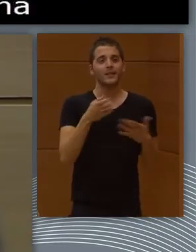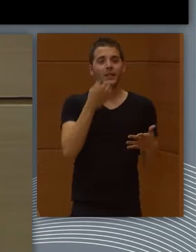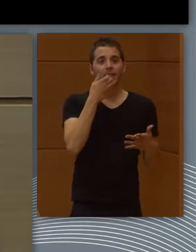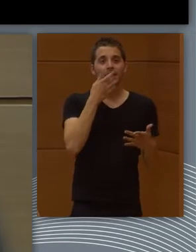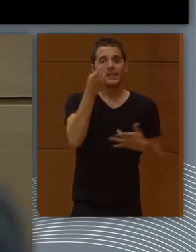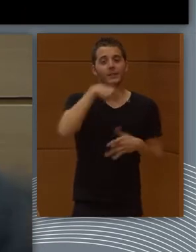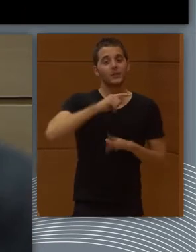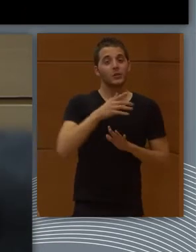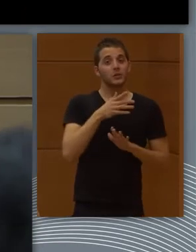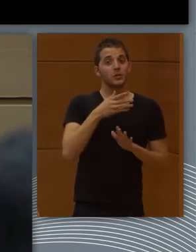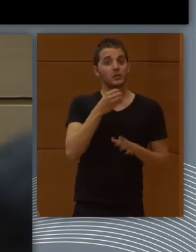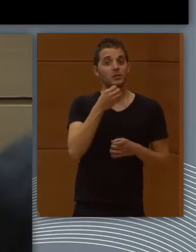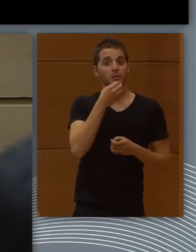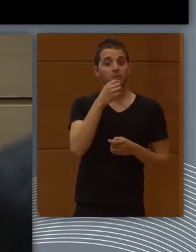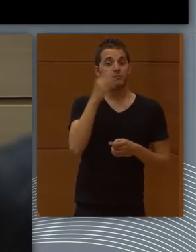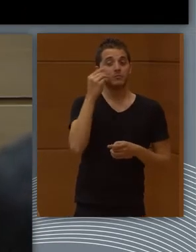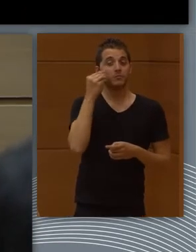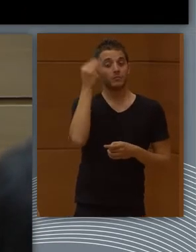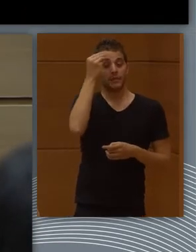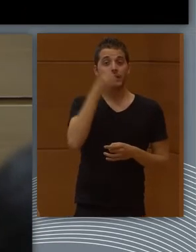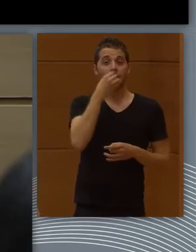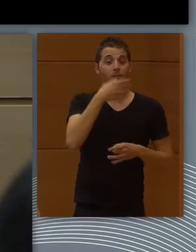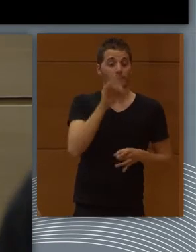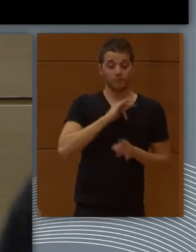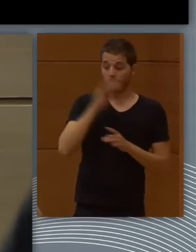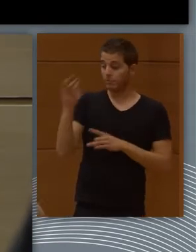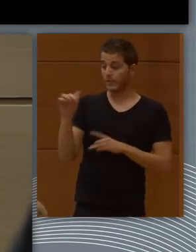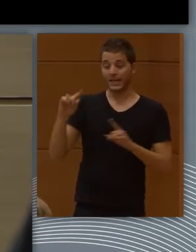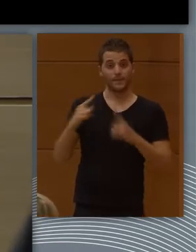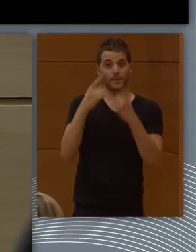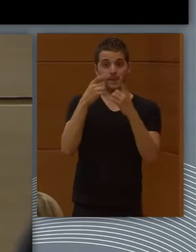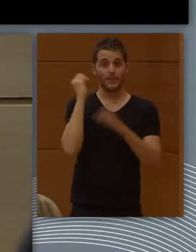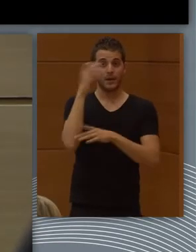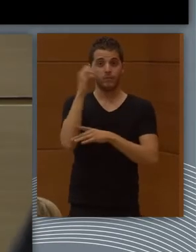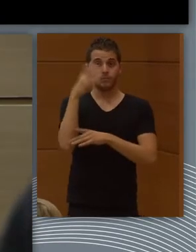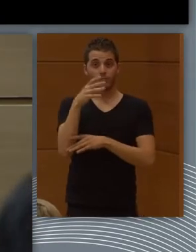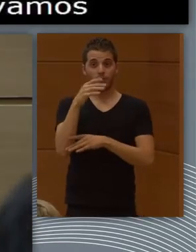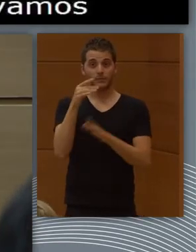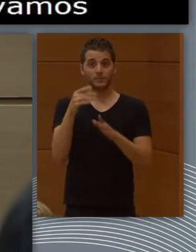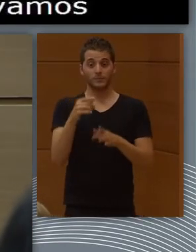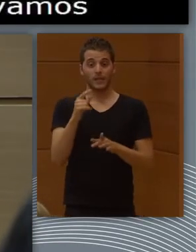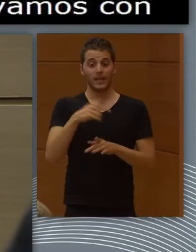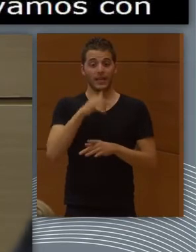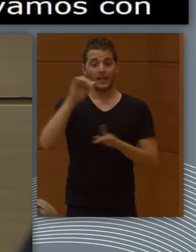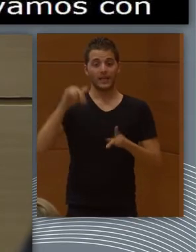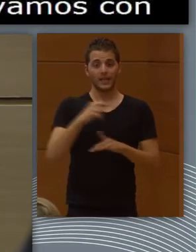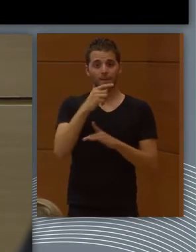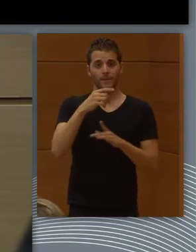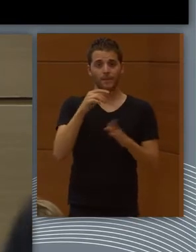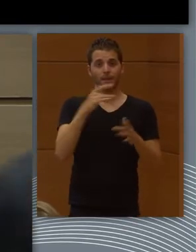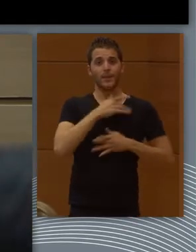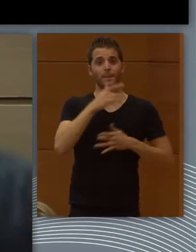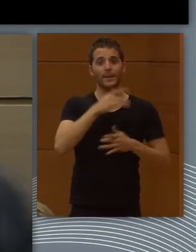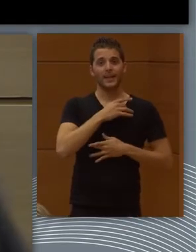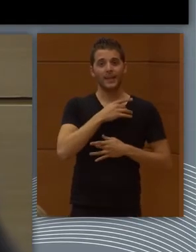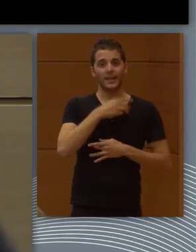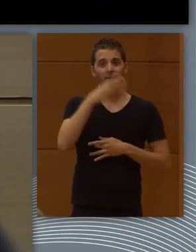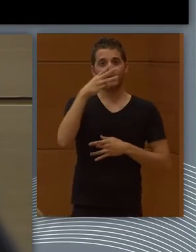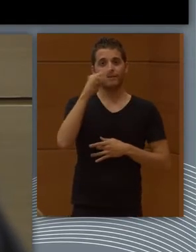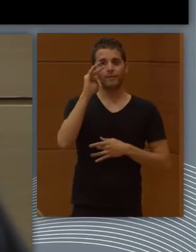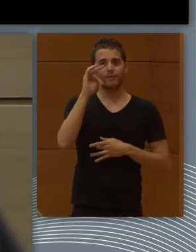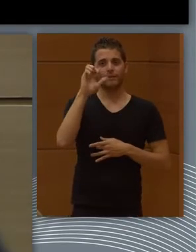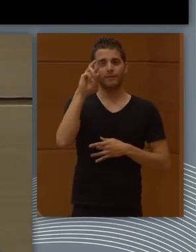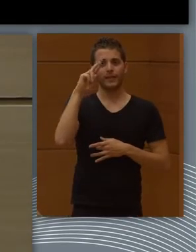no demorarnos, vamos a comenzar con la primera intervención. En primer lugar, nos acompaña María Fernanda Cabrera, que